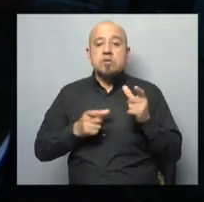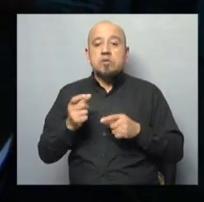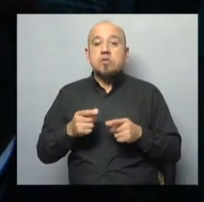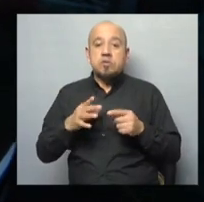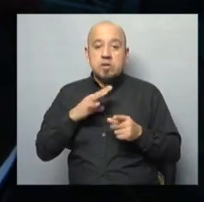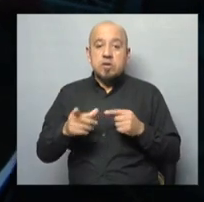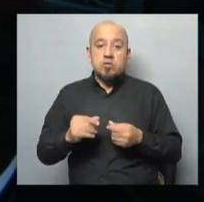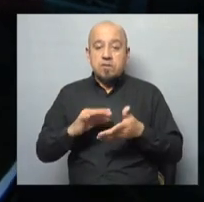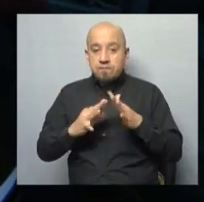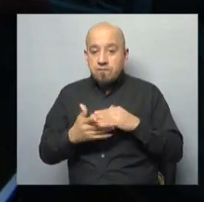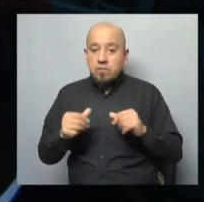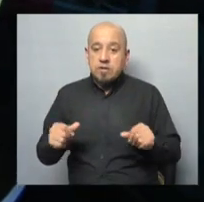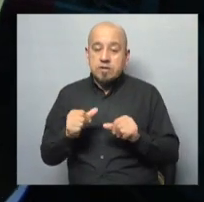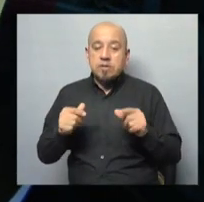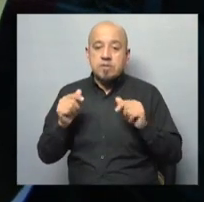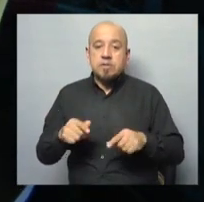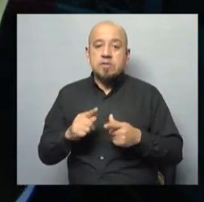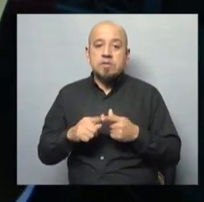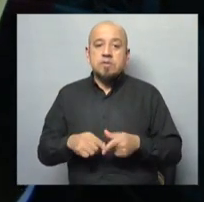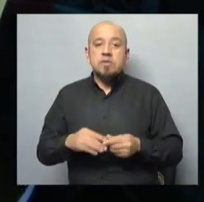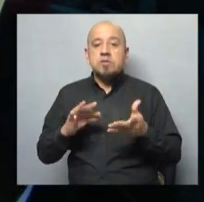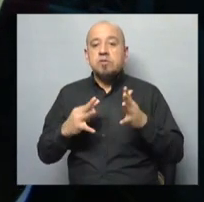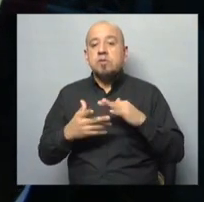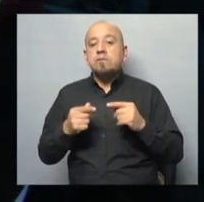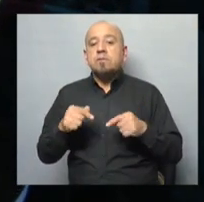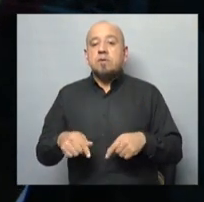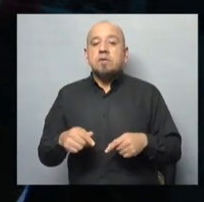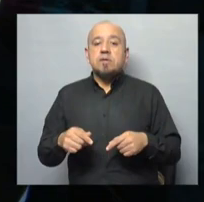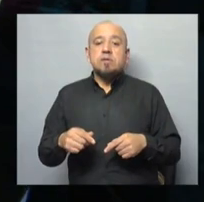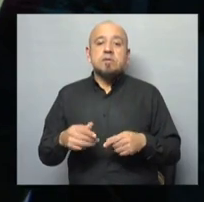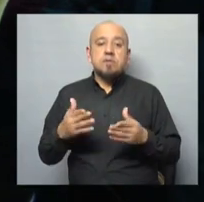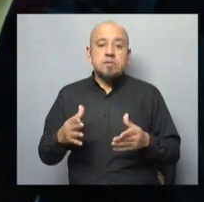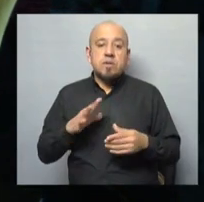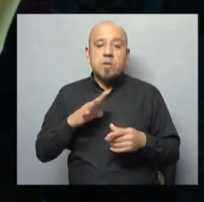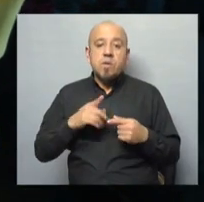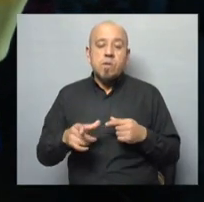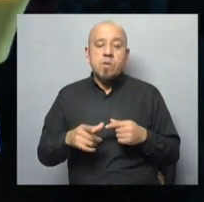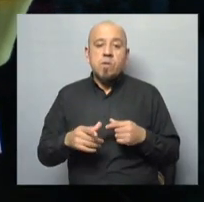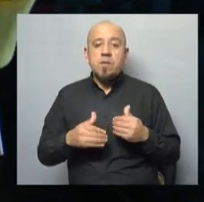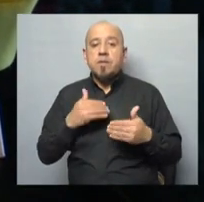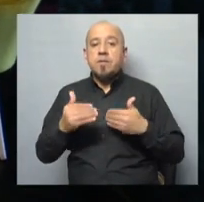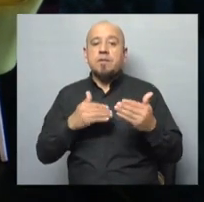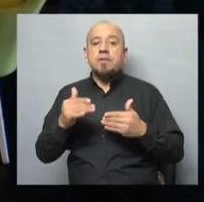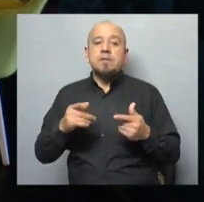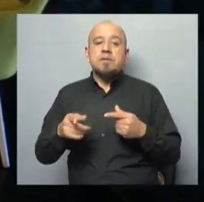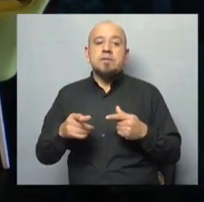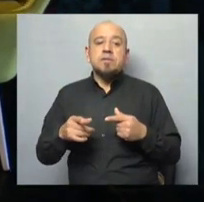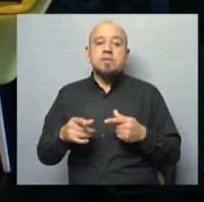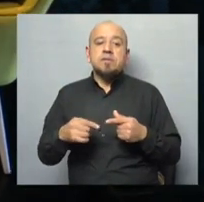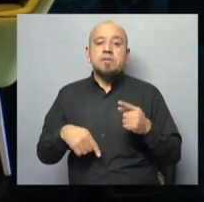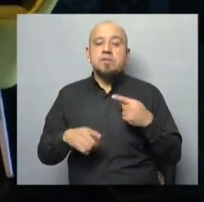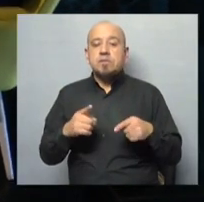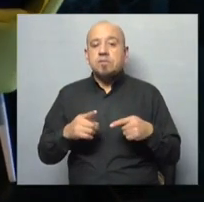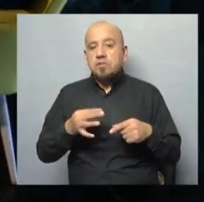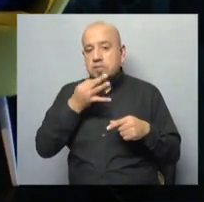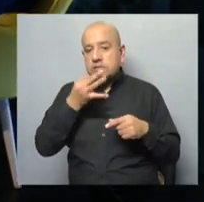también hay una forma de hacerla acá y una forma y que va a tener seguramente una impronta que como